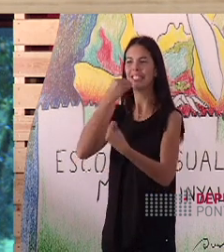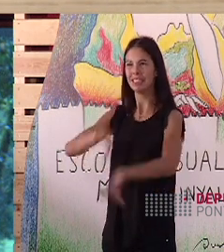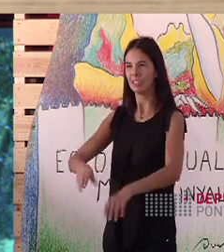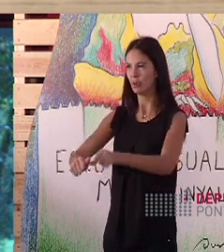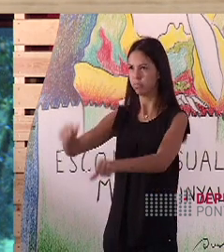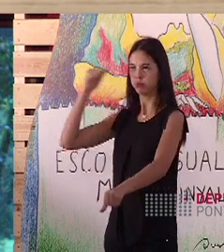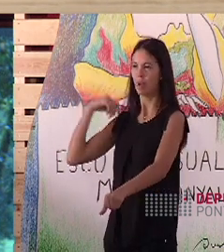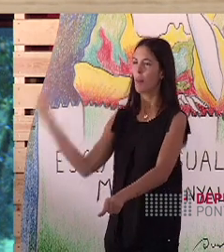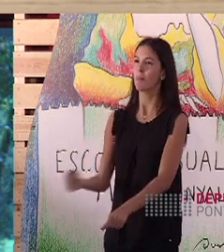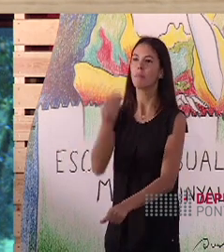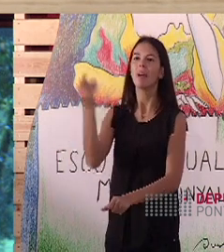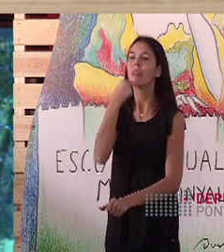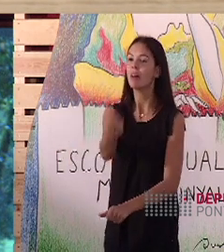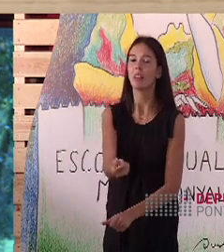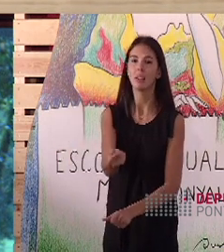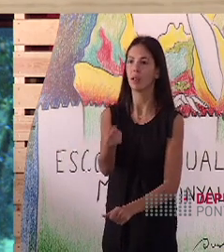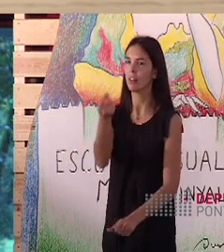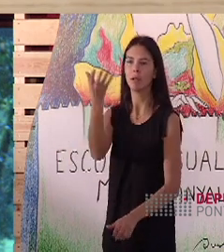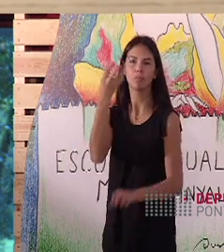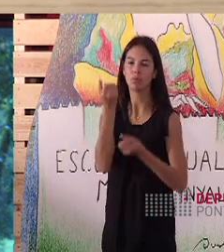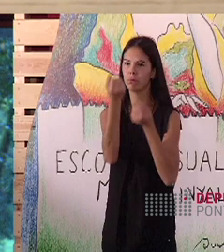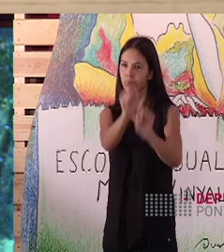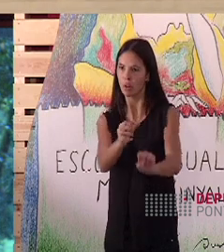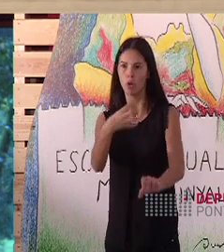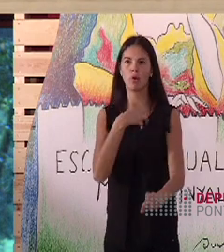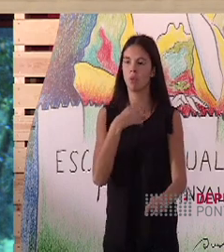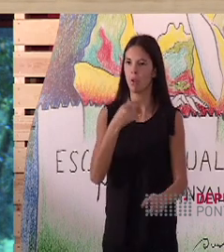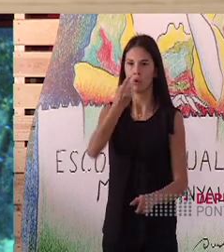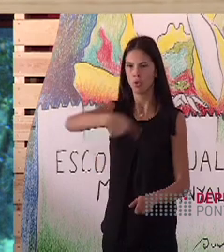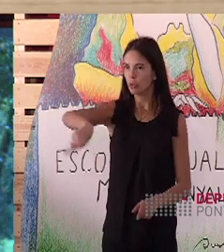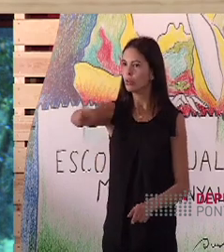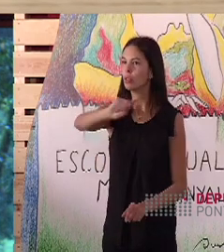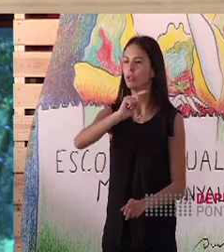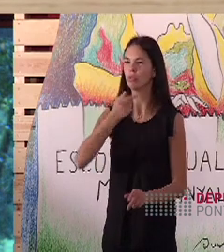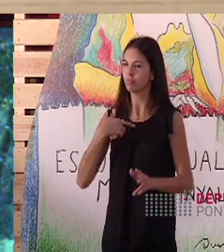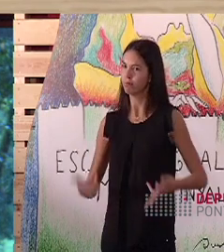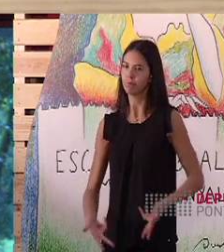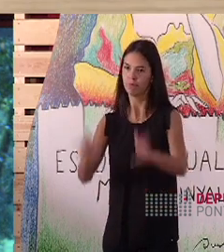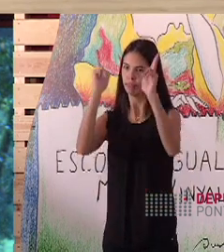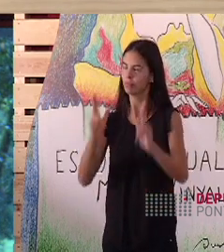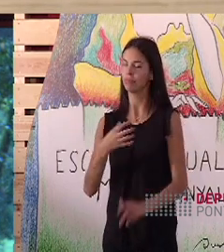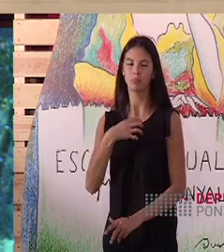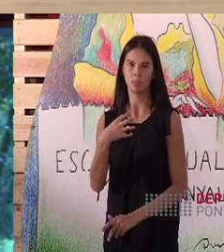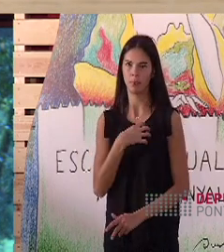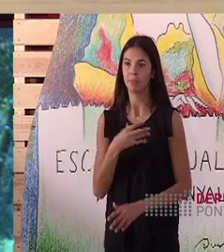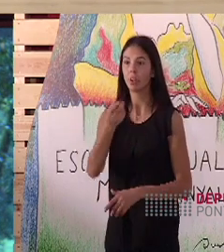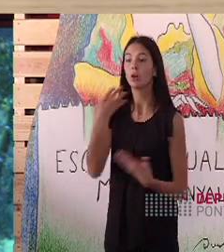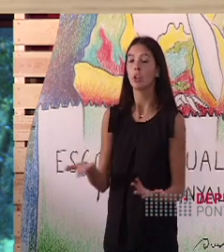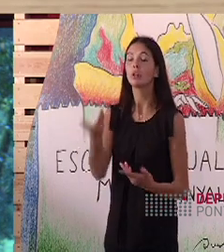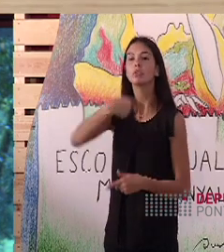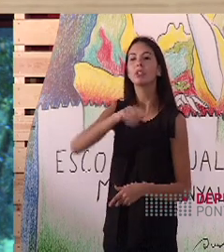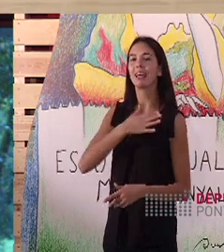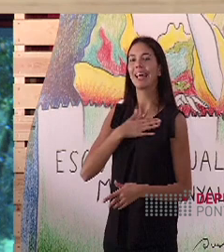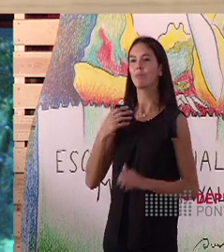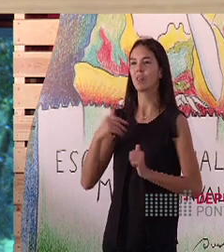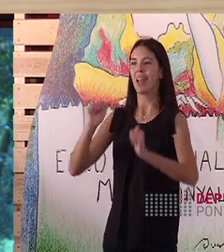historia, decirlles que non van a pasar, que non lles imos deixar pasar. E queríamos comenzar